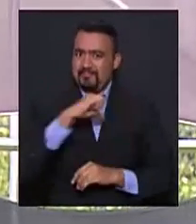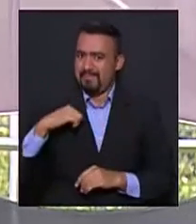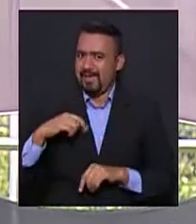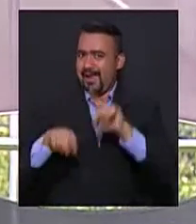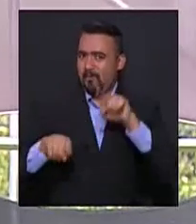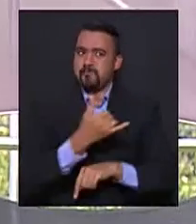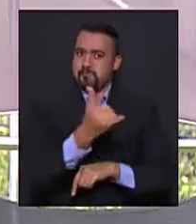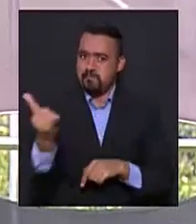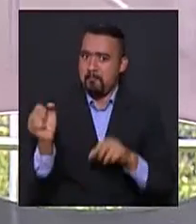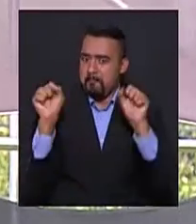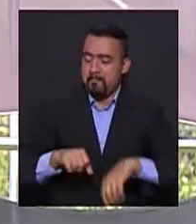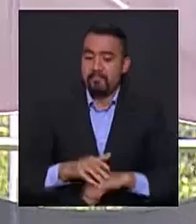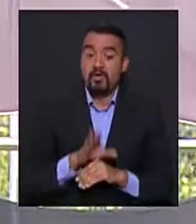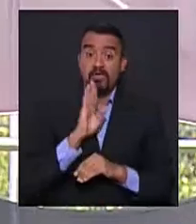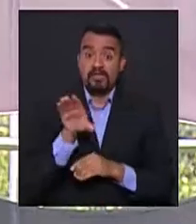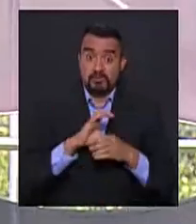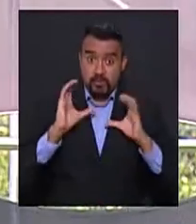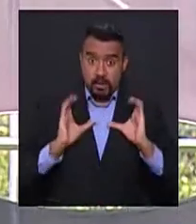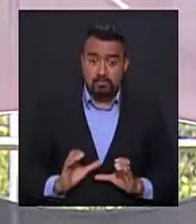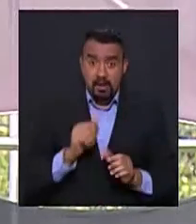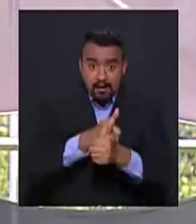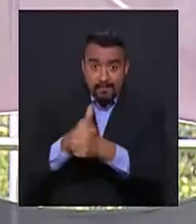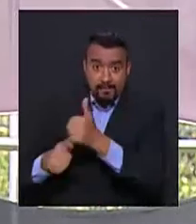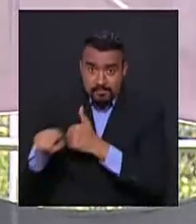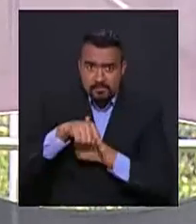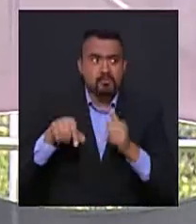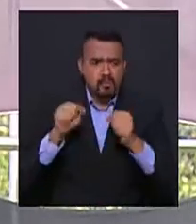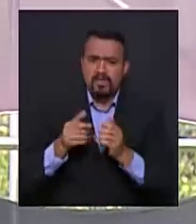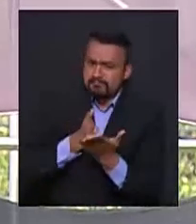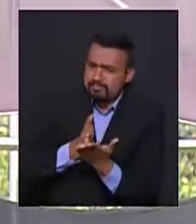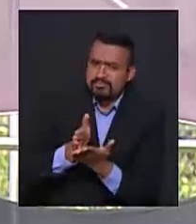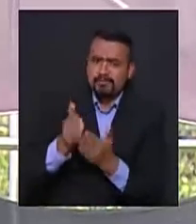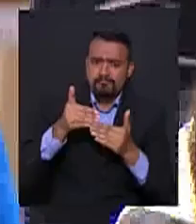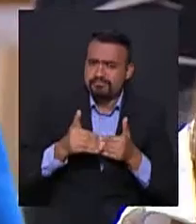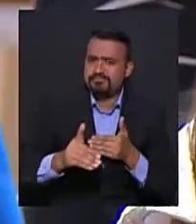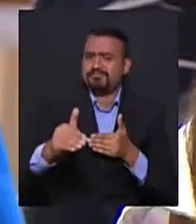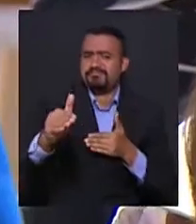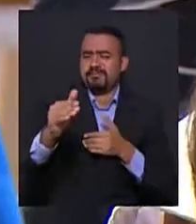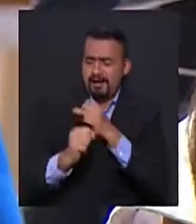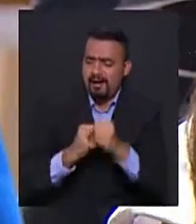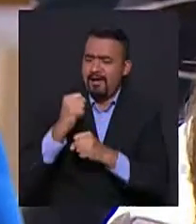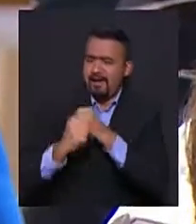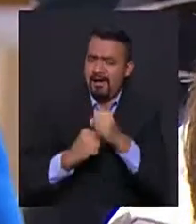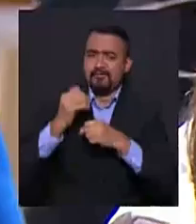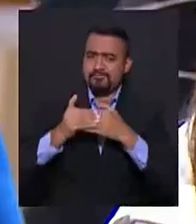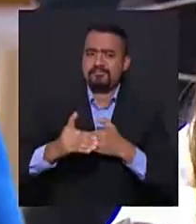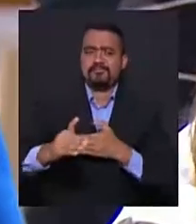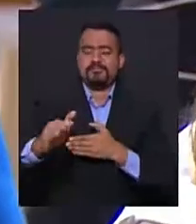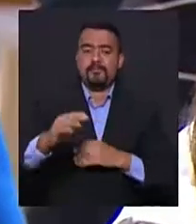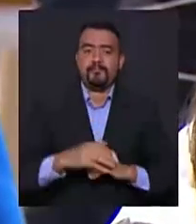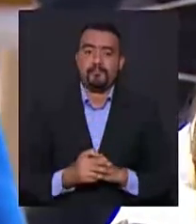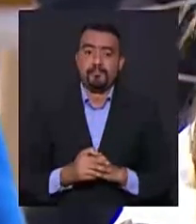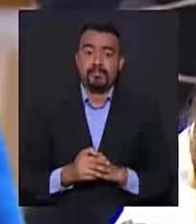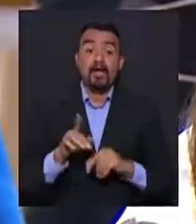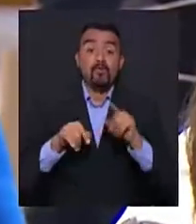académico y ciudadanía que ha sido posible mantener a lo largo de los años. Por muchos años hemos